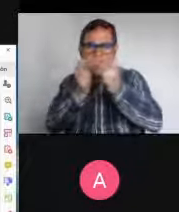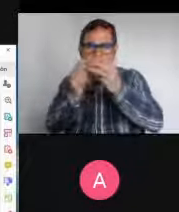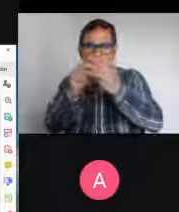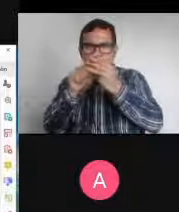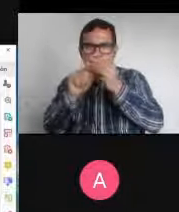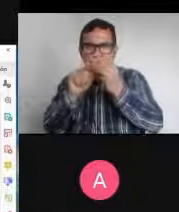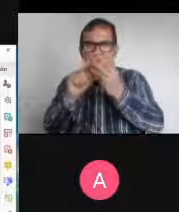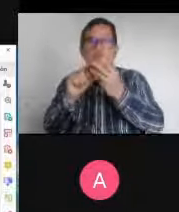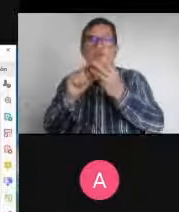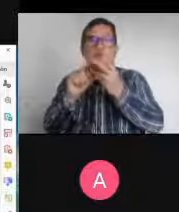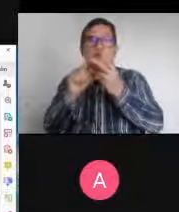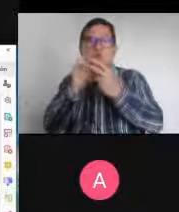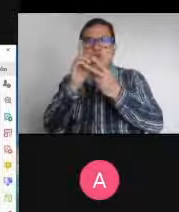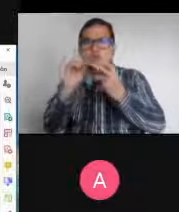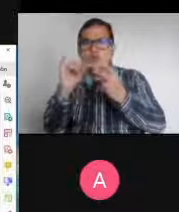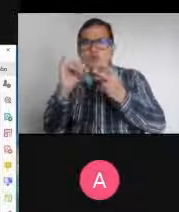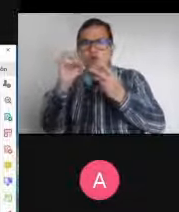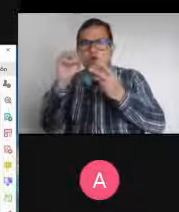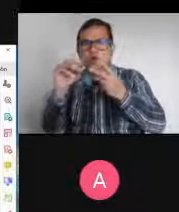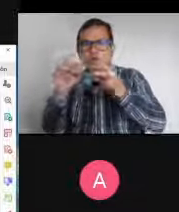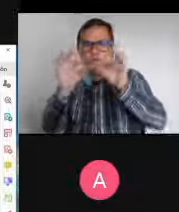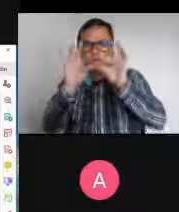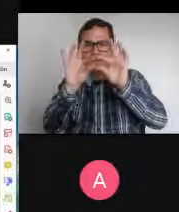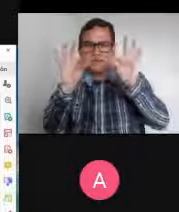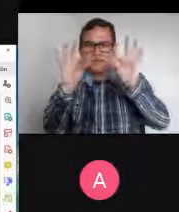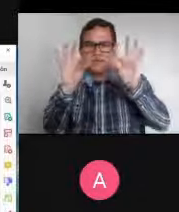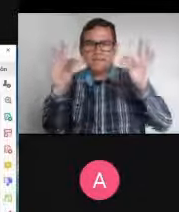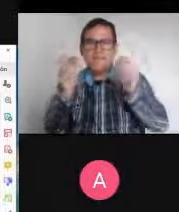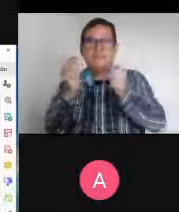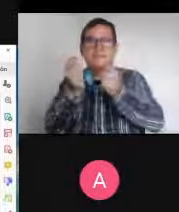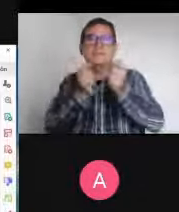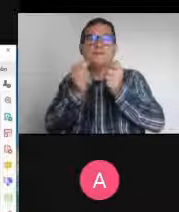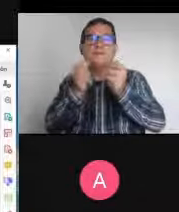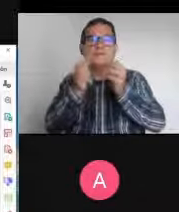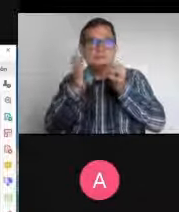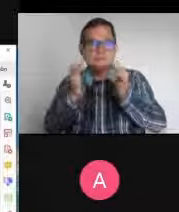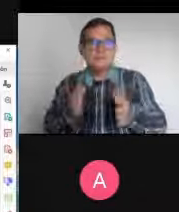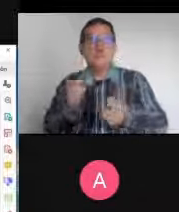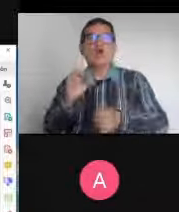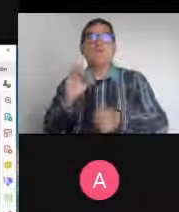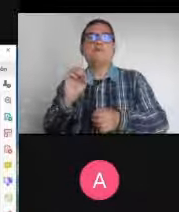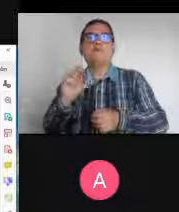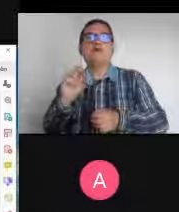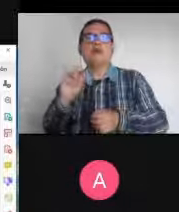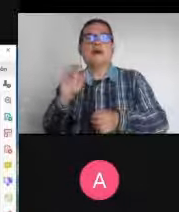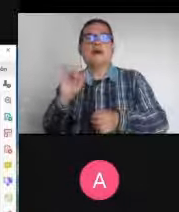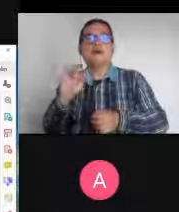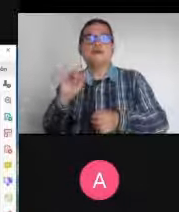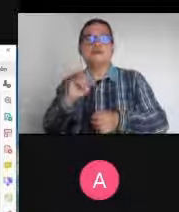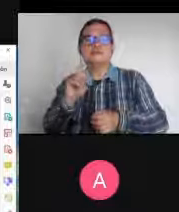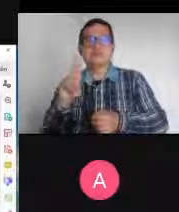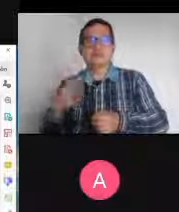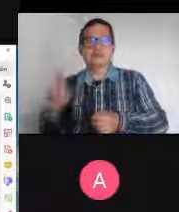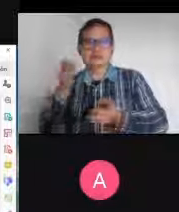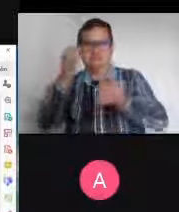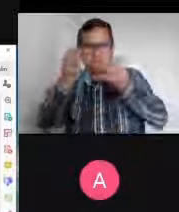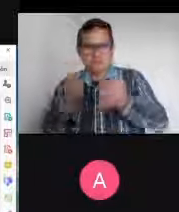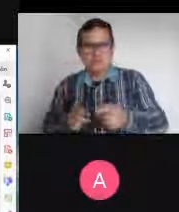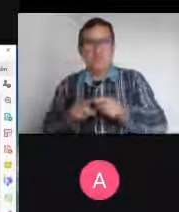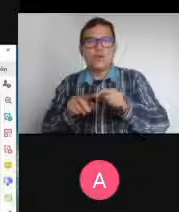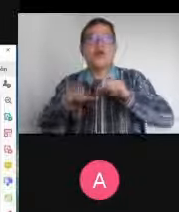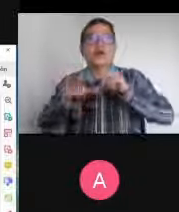trabaje muy bien nuestro motor. Entonces ahí no la podemos embarrar. Entonces polarizar muy bien el diodo de acuerdo al circuito. Recordemos que en la